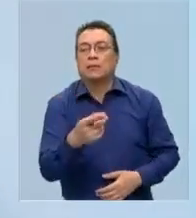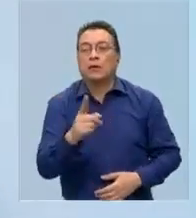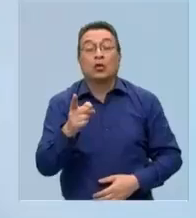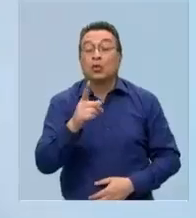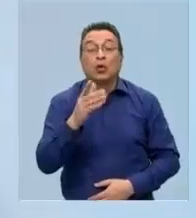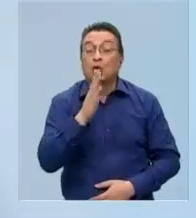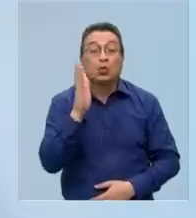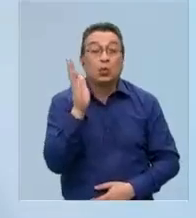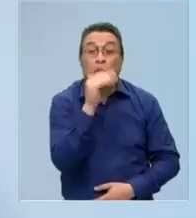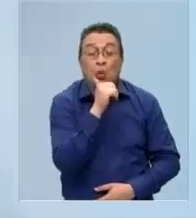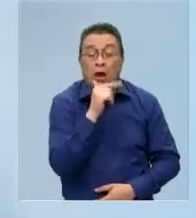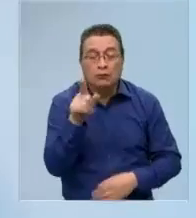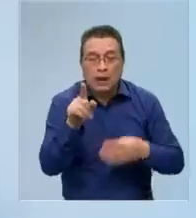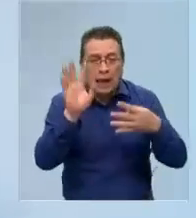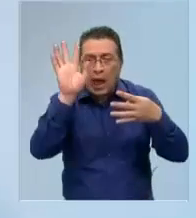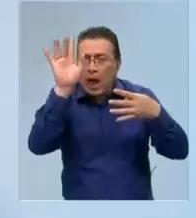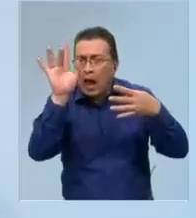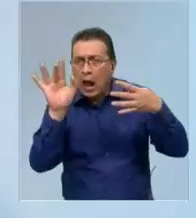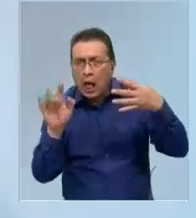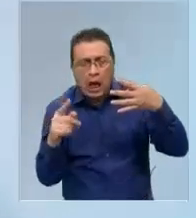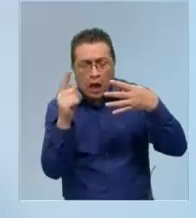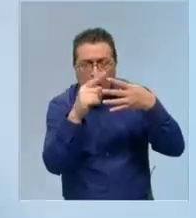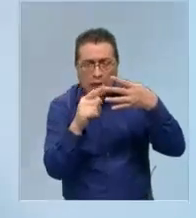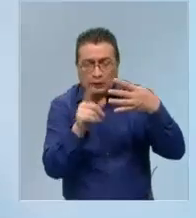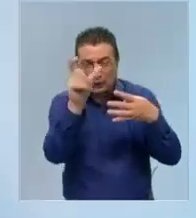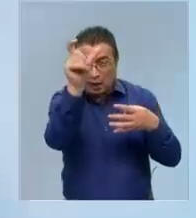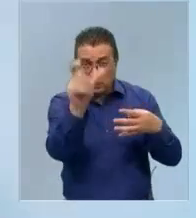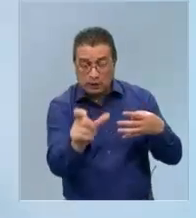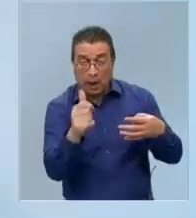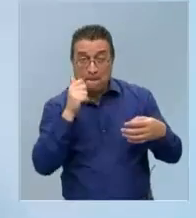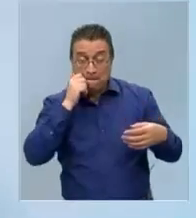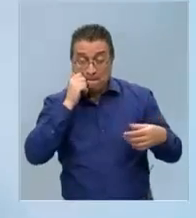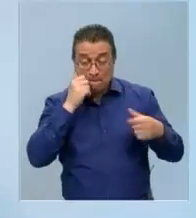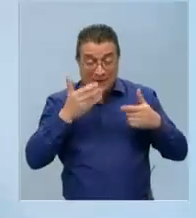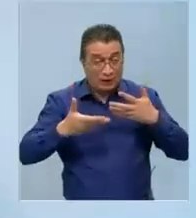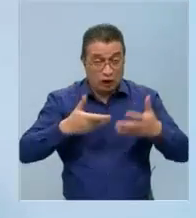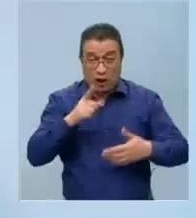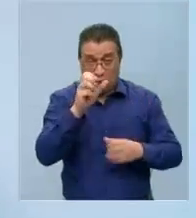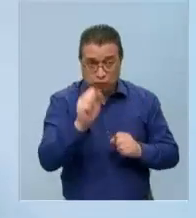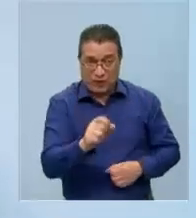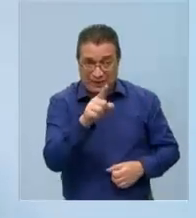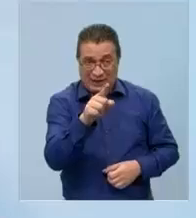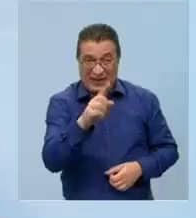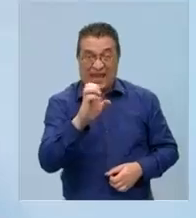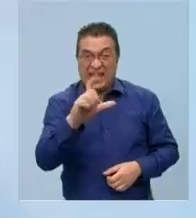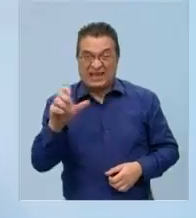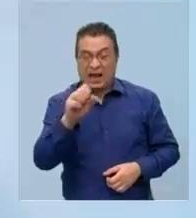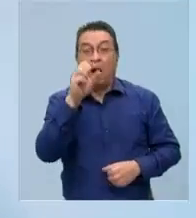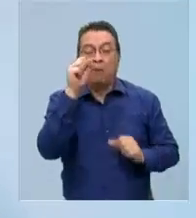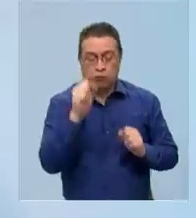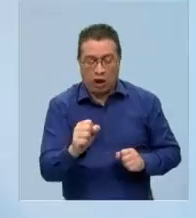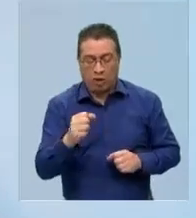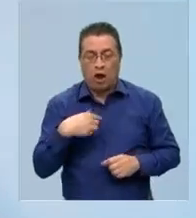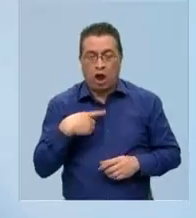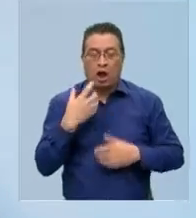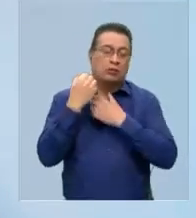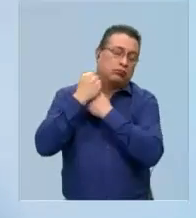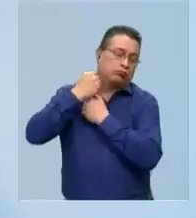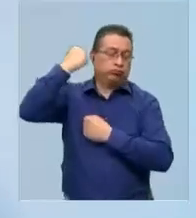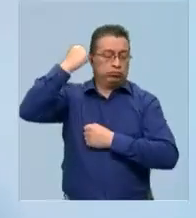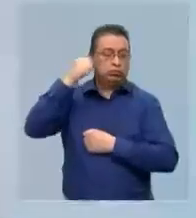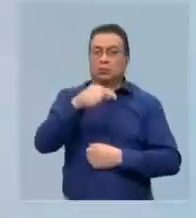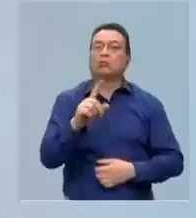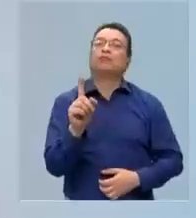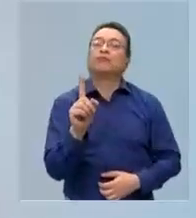hay ninguna característica de su personalidad que pueda indicar que ella pudiera haber atentado contra